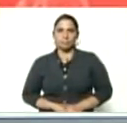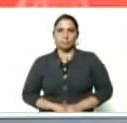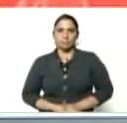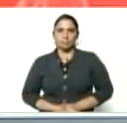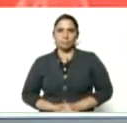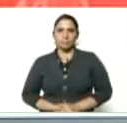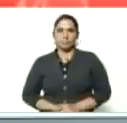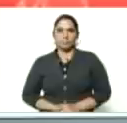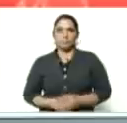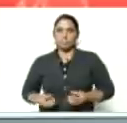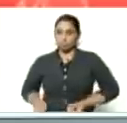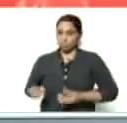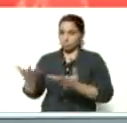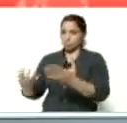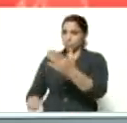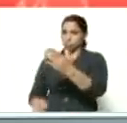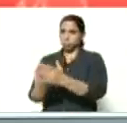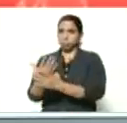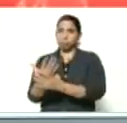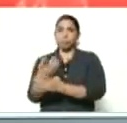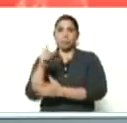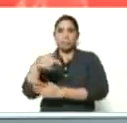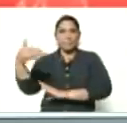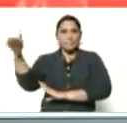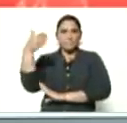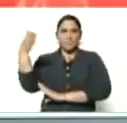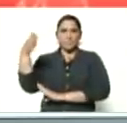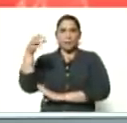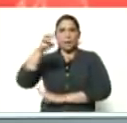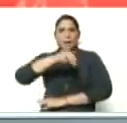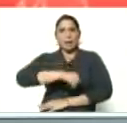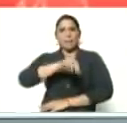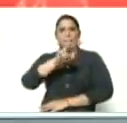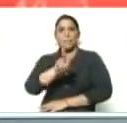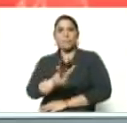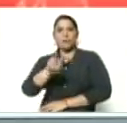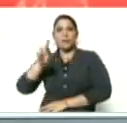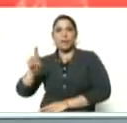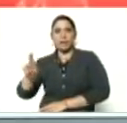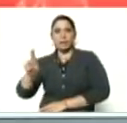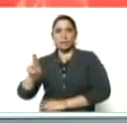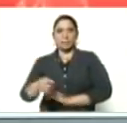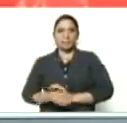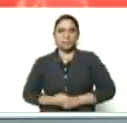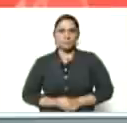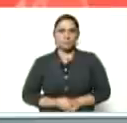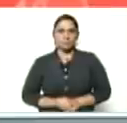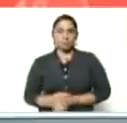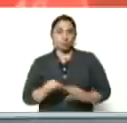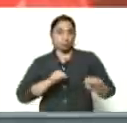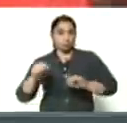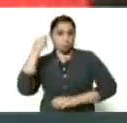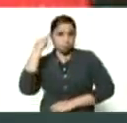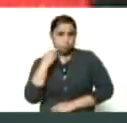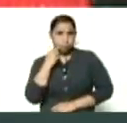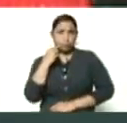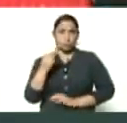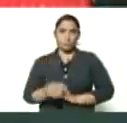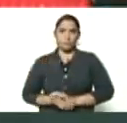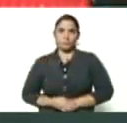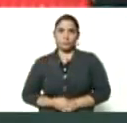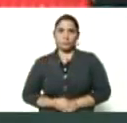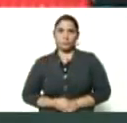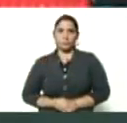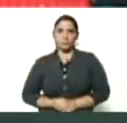La ofrenda con el banderín del MBR heredero directo del Movimiento Bolivariano Revolucionario